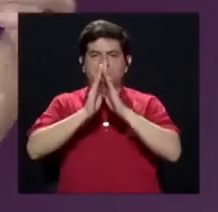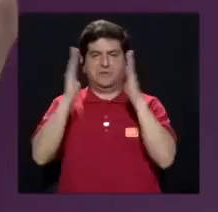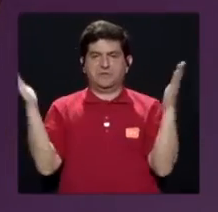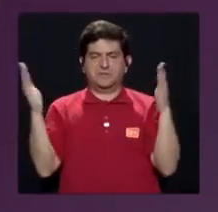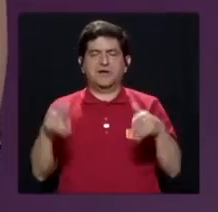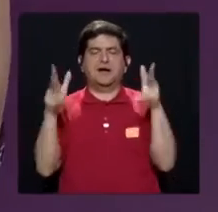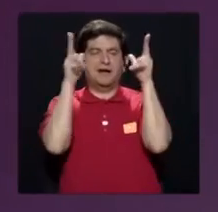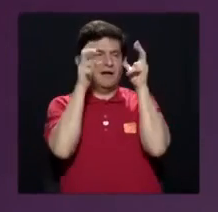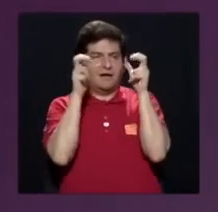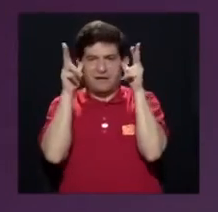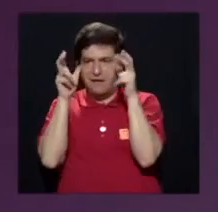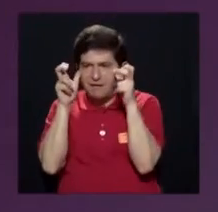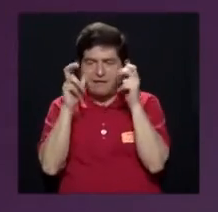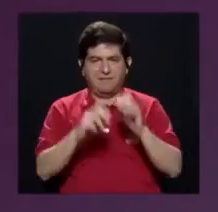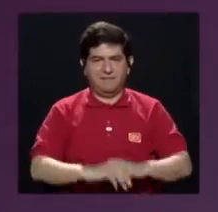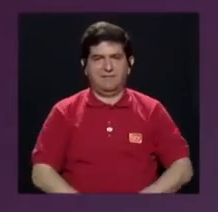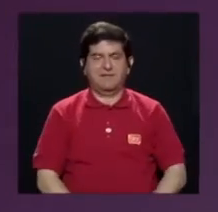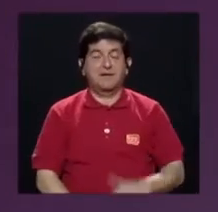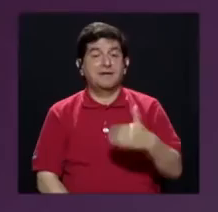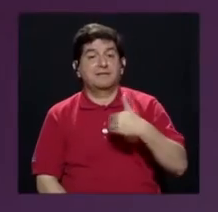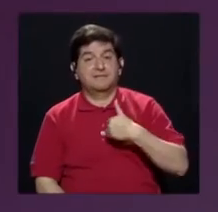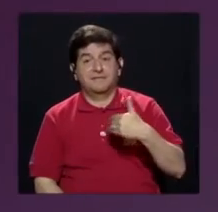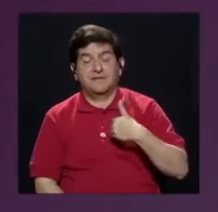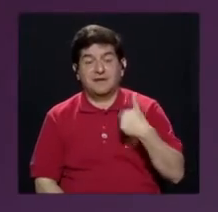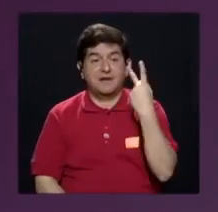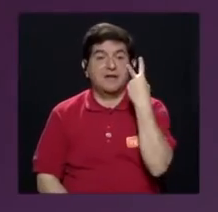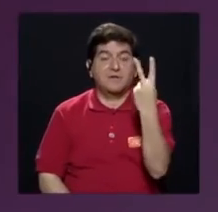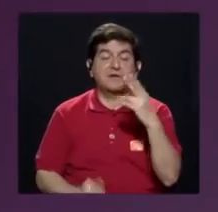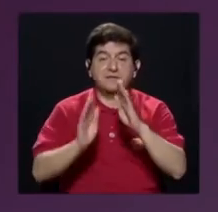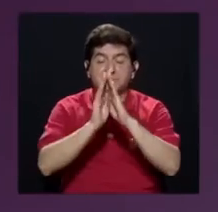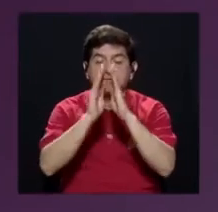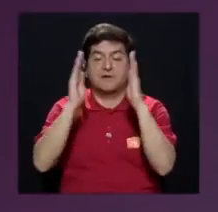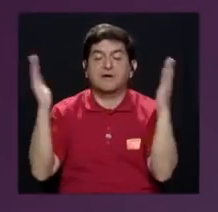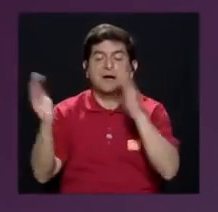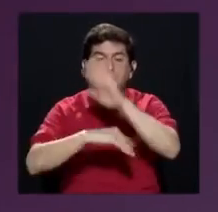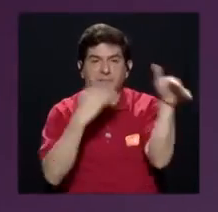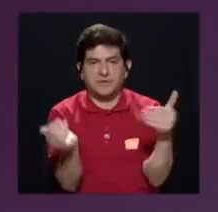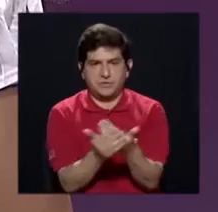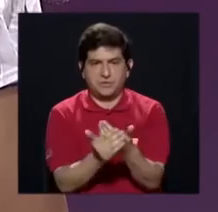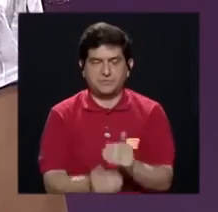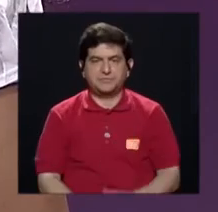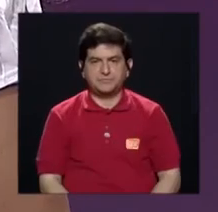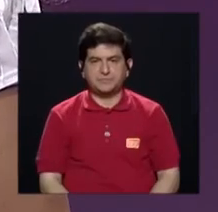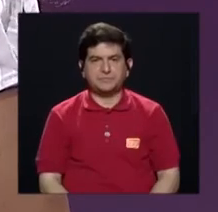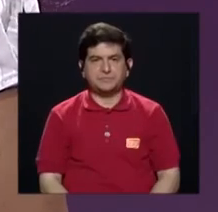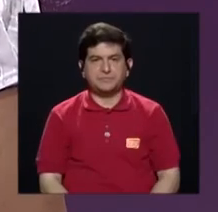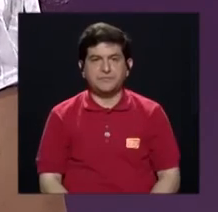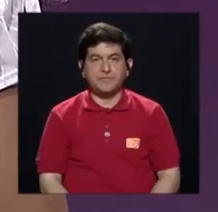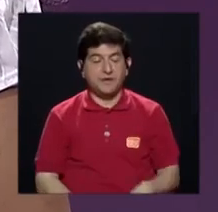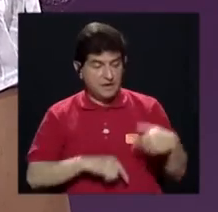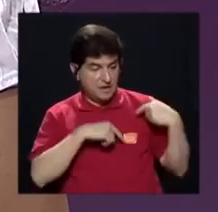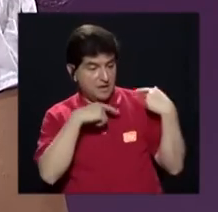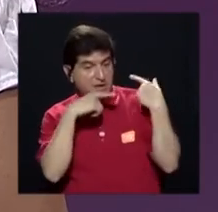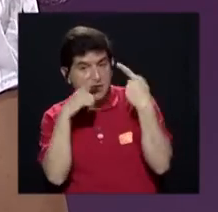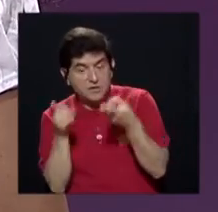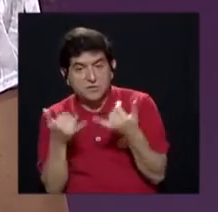mayor percepción, de tener una visión más amplia, ¿no?, de todo. Y eso es a lo que nos está llevando la vida en